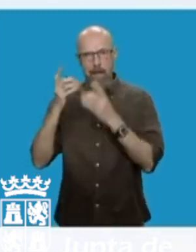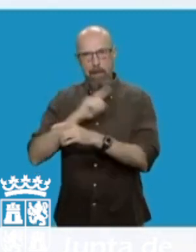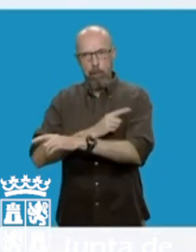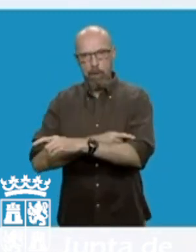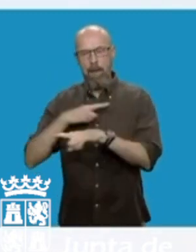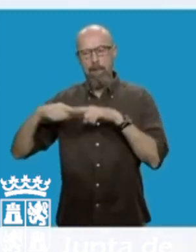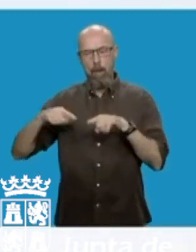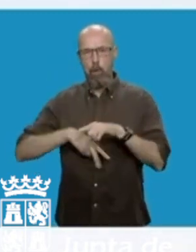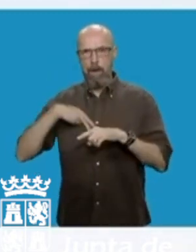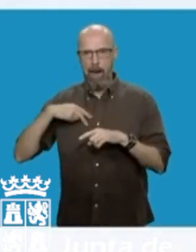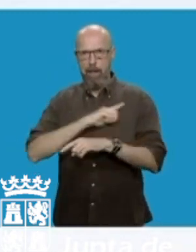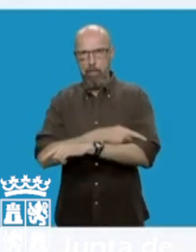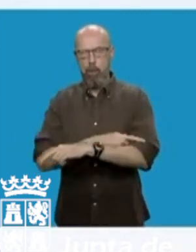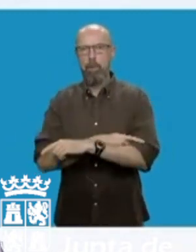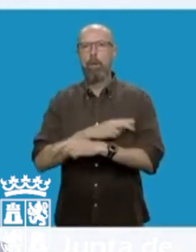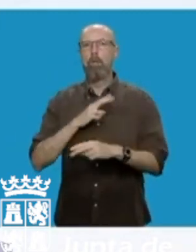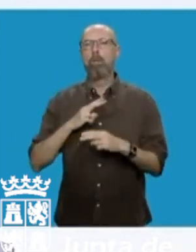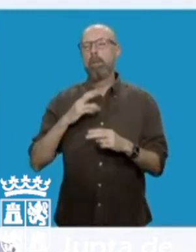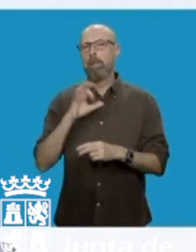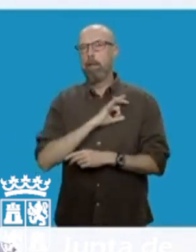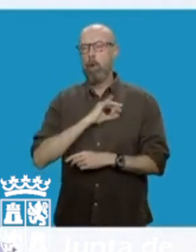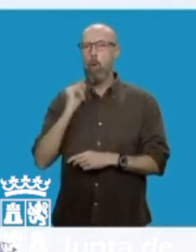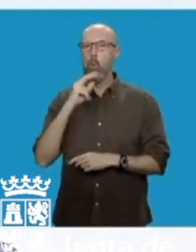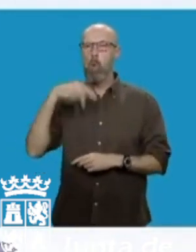General de Deportes, Emilio Juan Nuño Rodríguez.